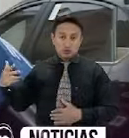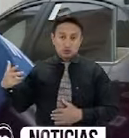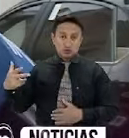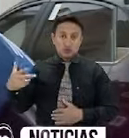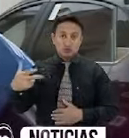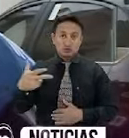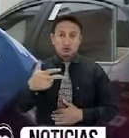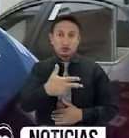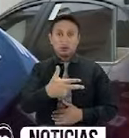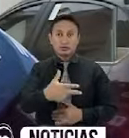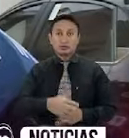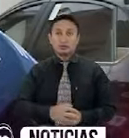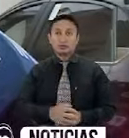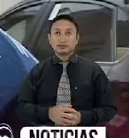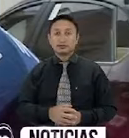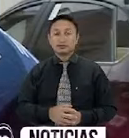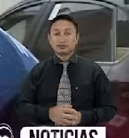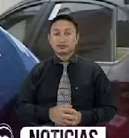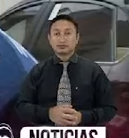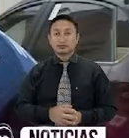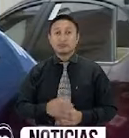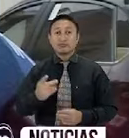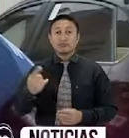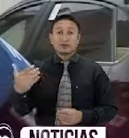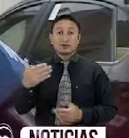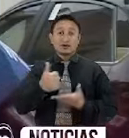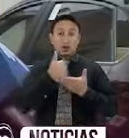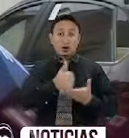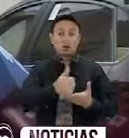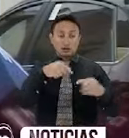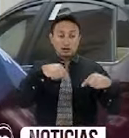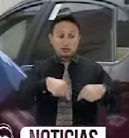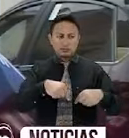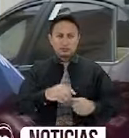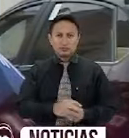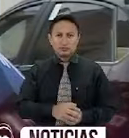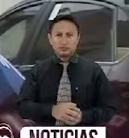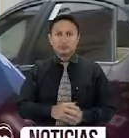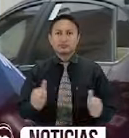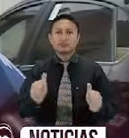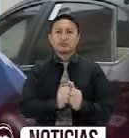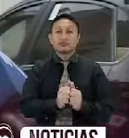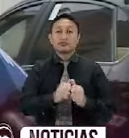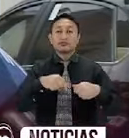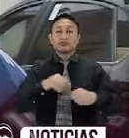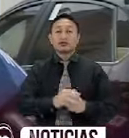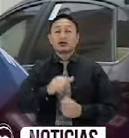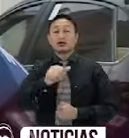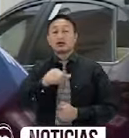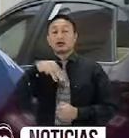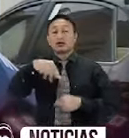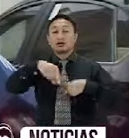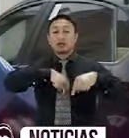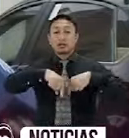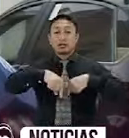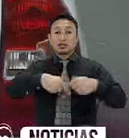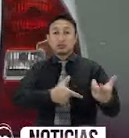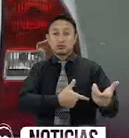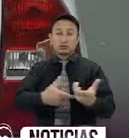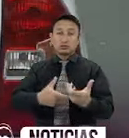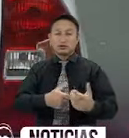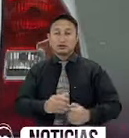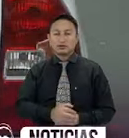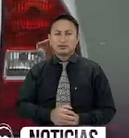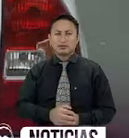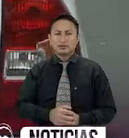un operativo de concentración dinámica, pues inmediatamente acudimos acá en conjunto con Agencia Metropolitana de Tránsito, Cuerpo de Bomberos. En